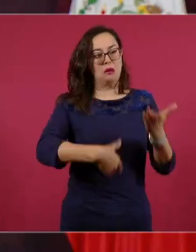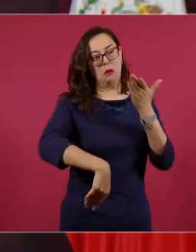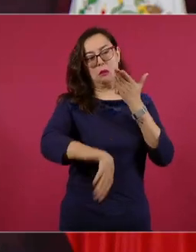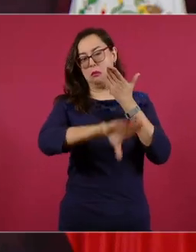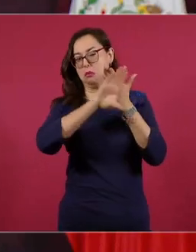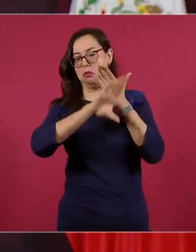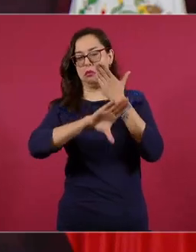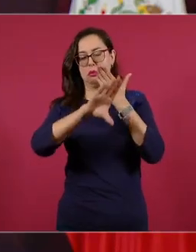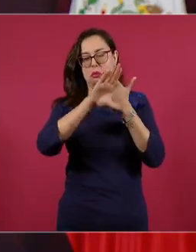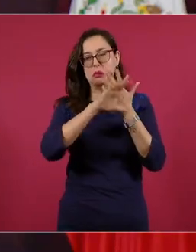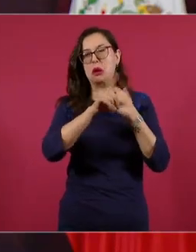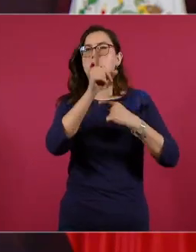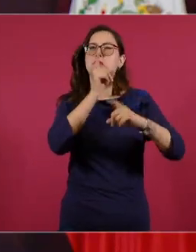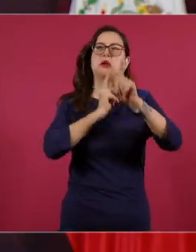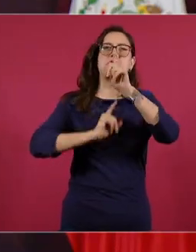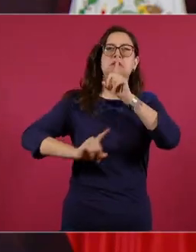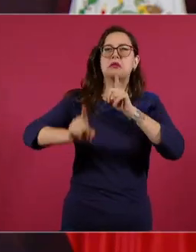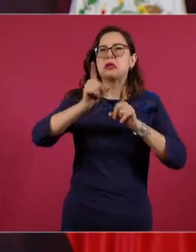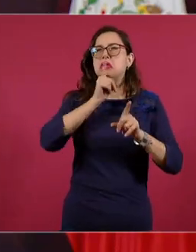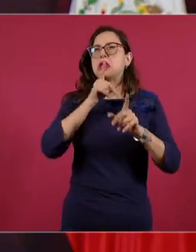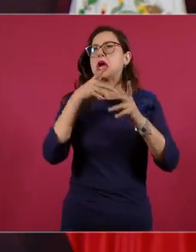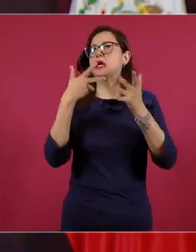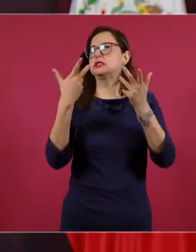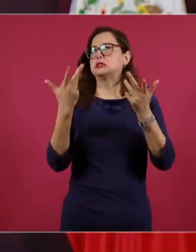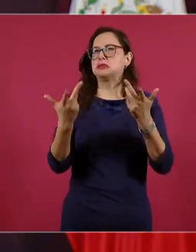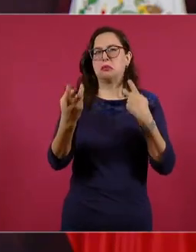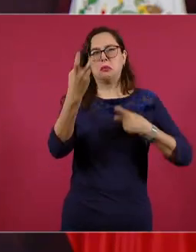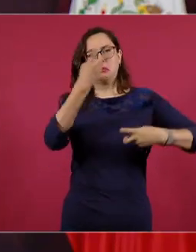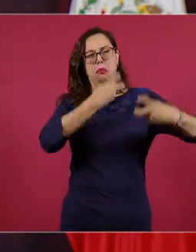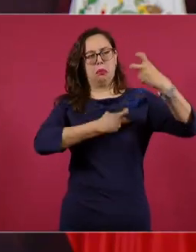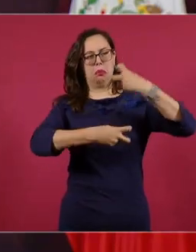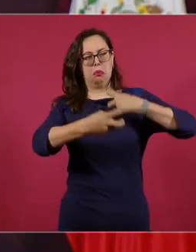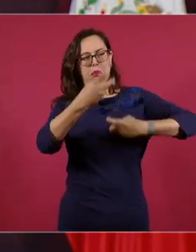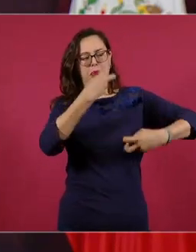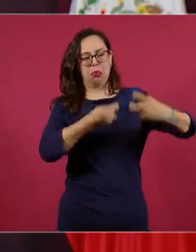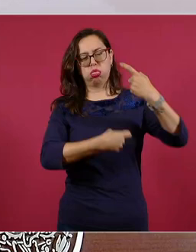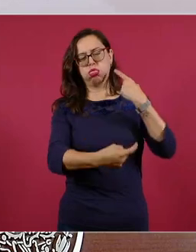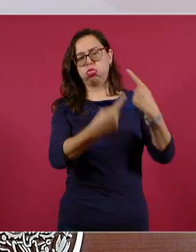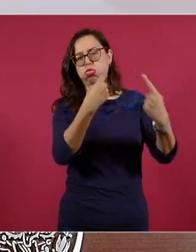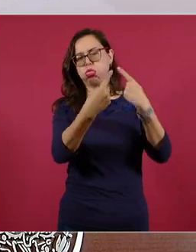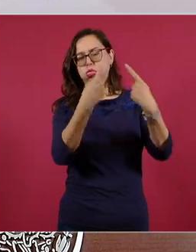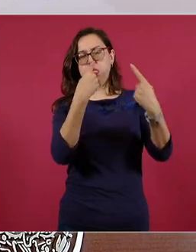las calumnias, los insultos.